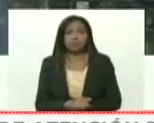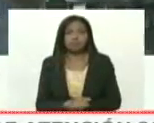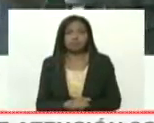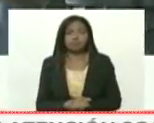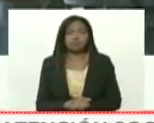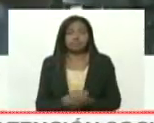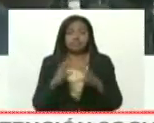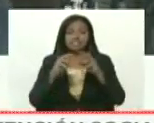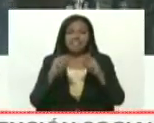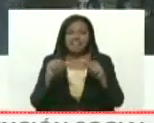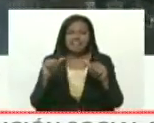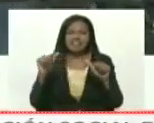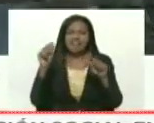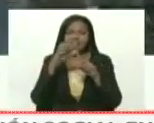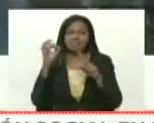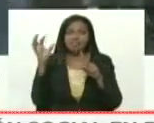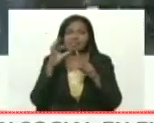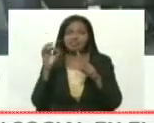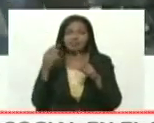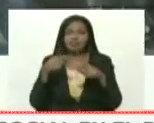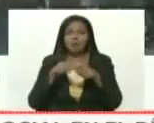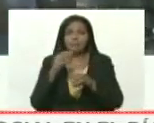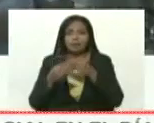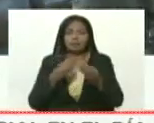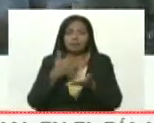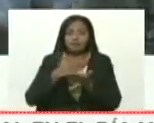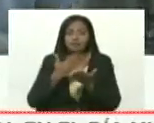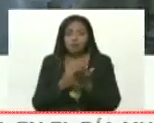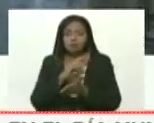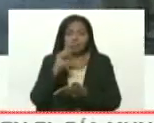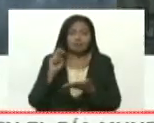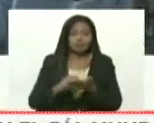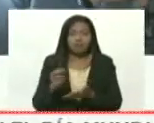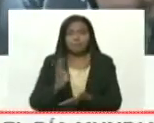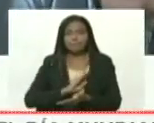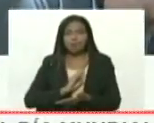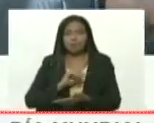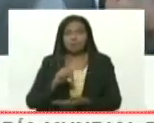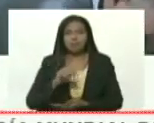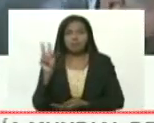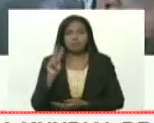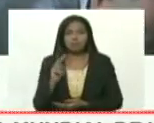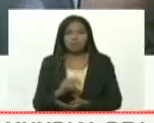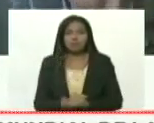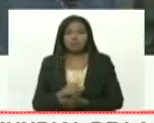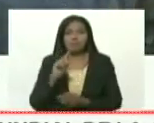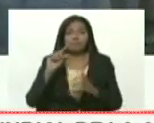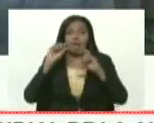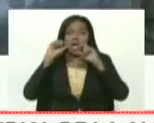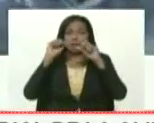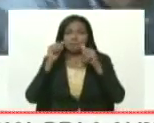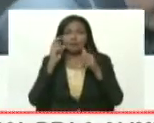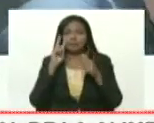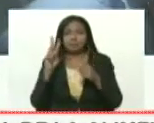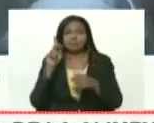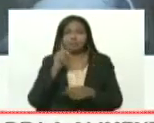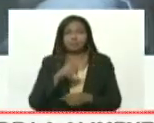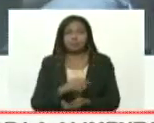harina de trigo, mira, venezolanita pues, nacional. Y también el maíz, aquí está el